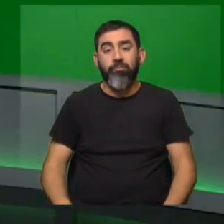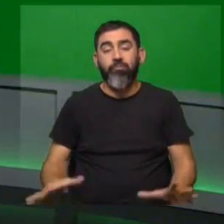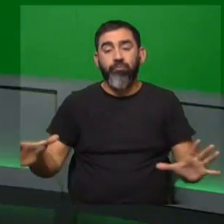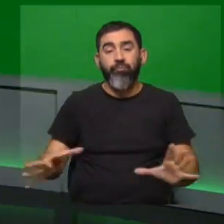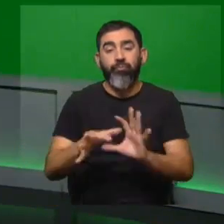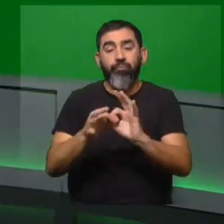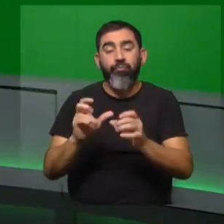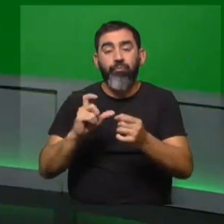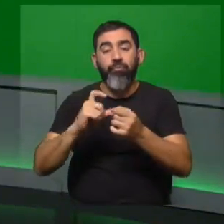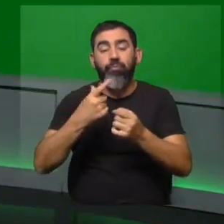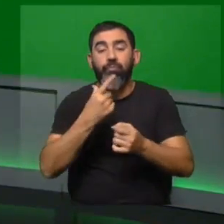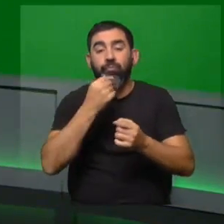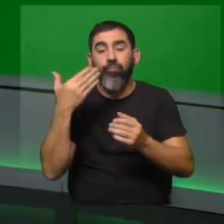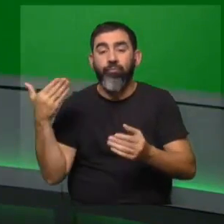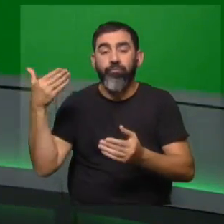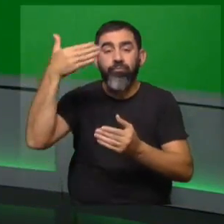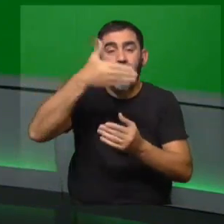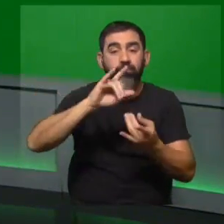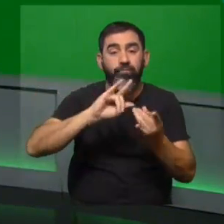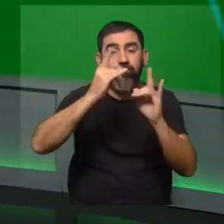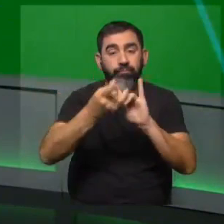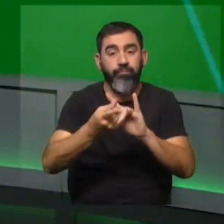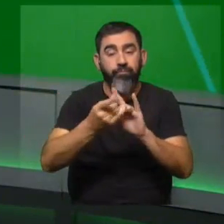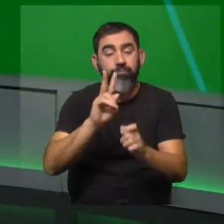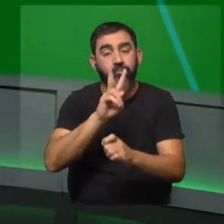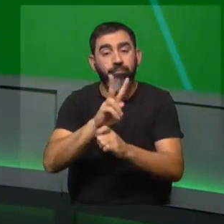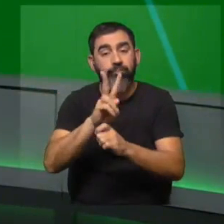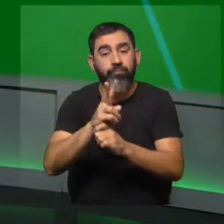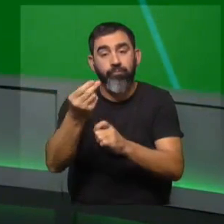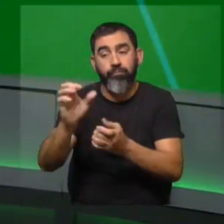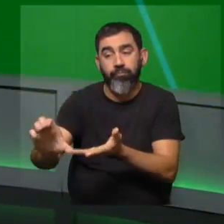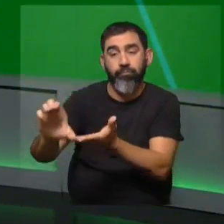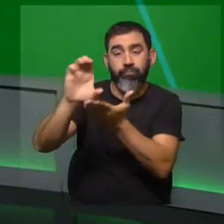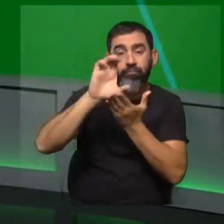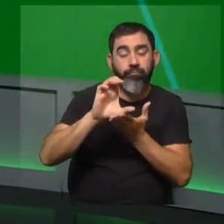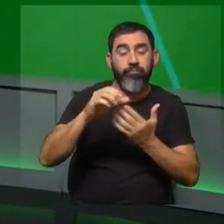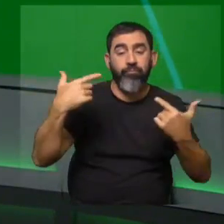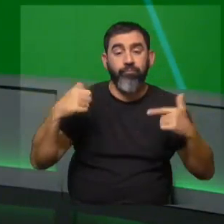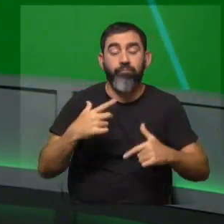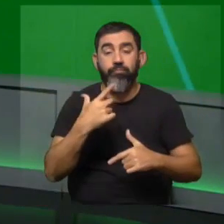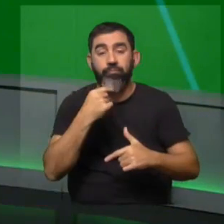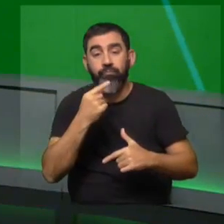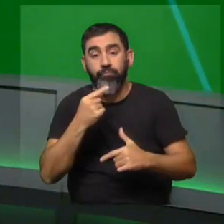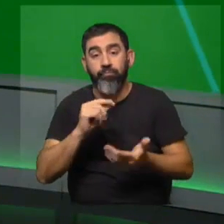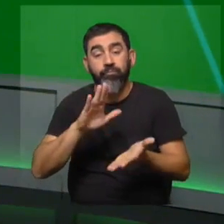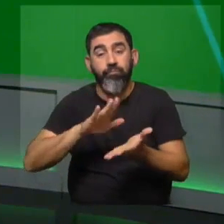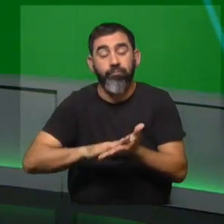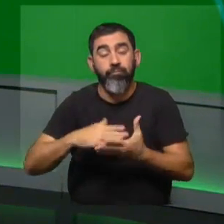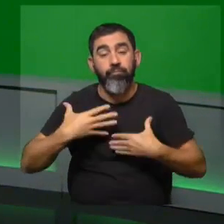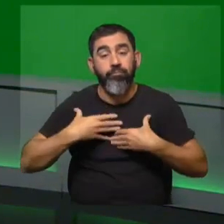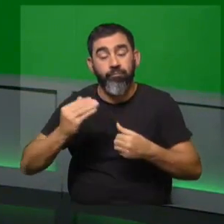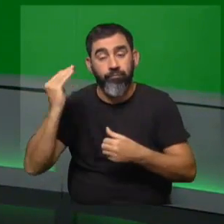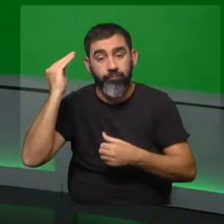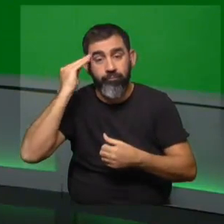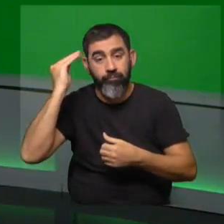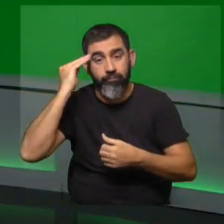de sindicatos policiales concurrió también al parlamento allí defendió la resignación de recursos para el Ministerio del interior para destinar a la